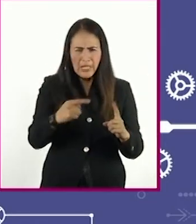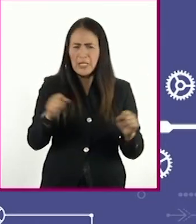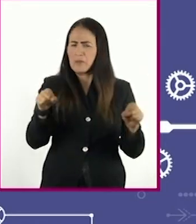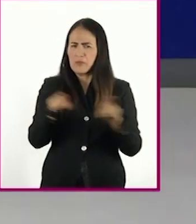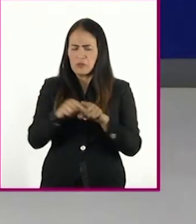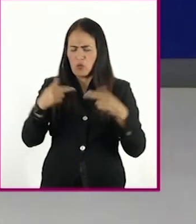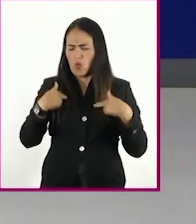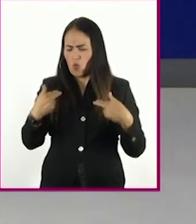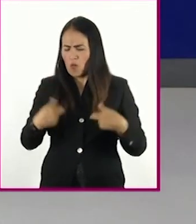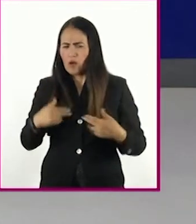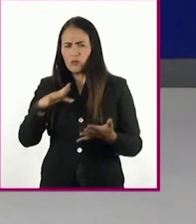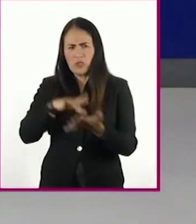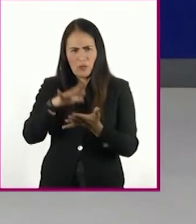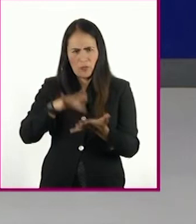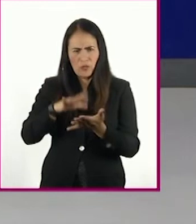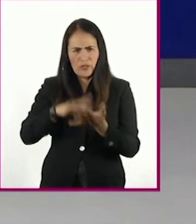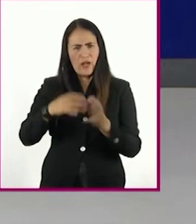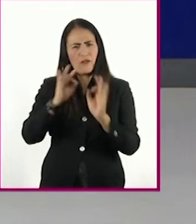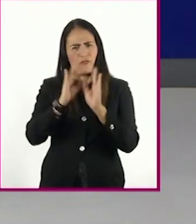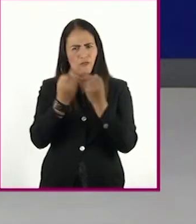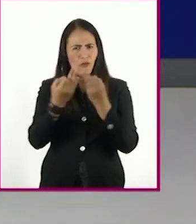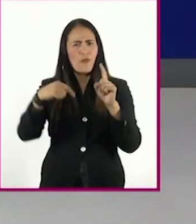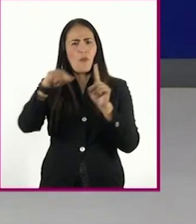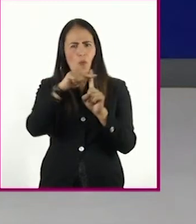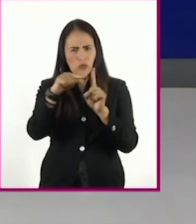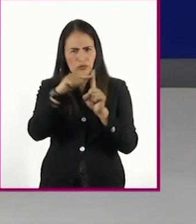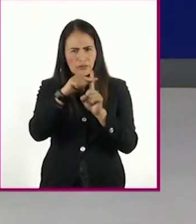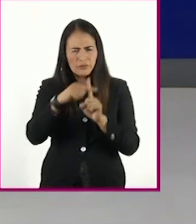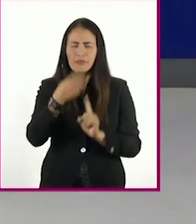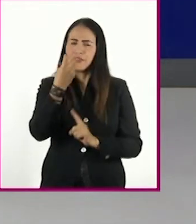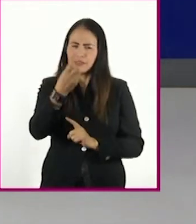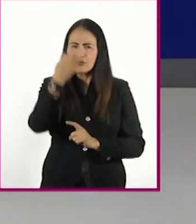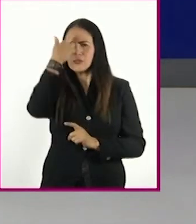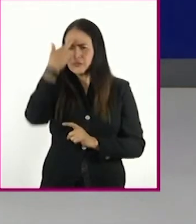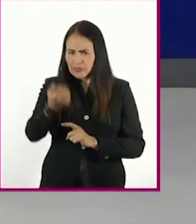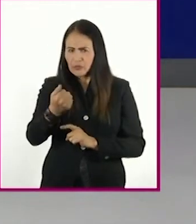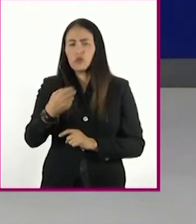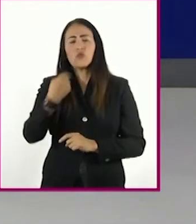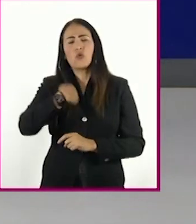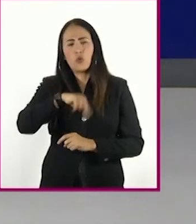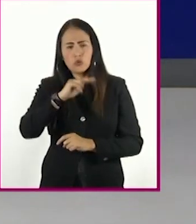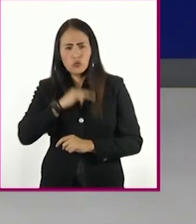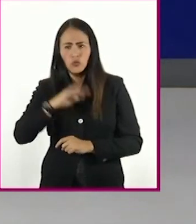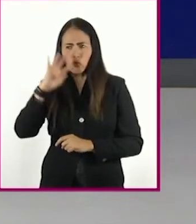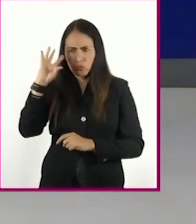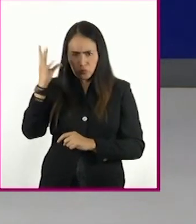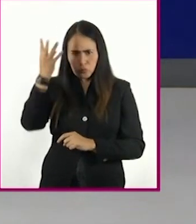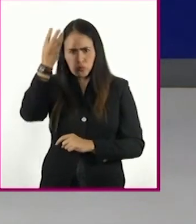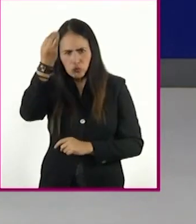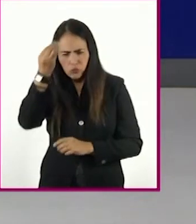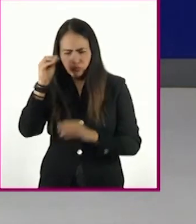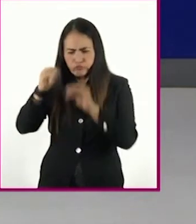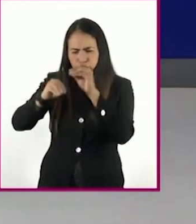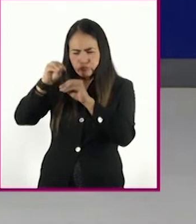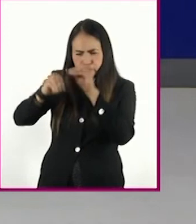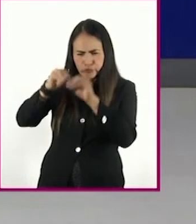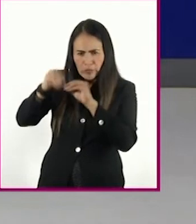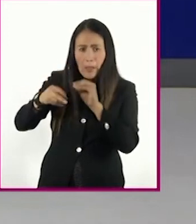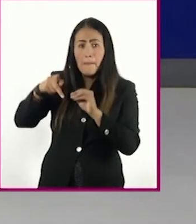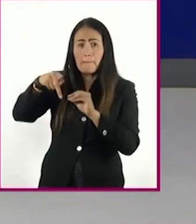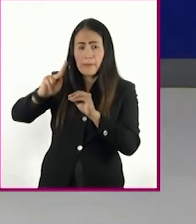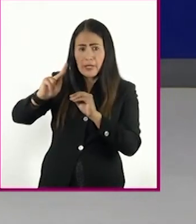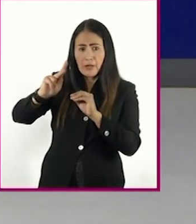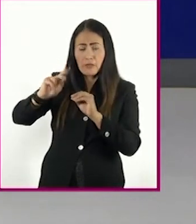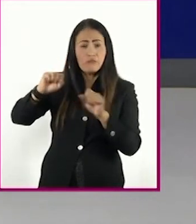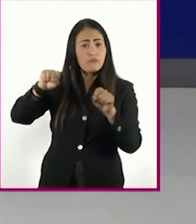positivas. Yo estoy totalmente de acuerdo. Nosotros hacemos a la tecnología, pero a la